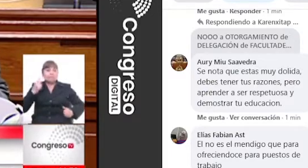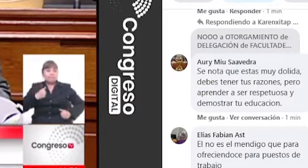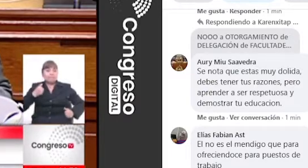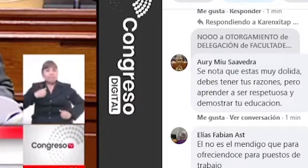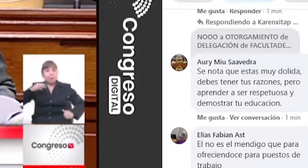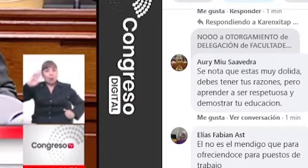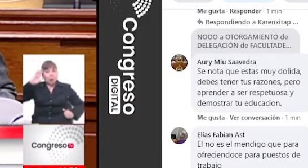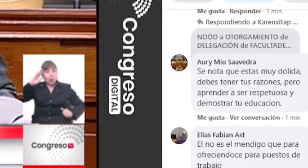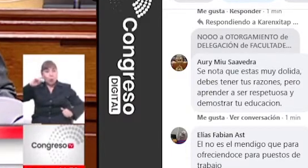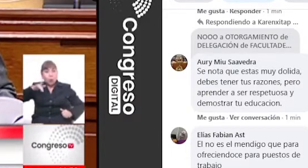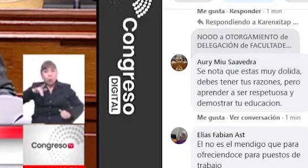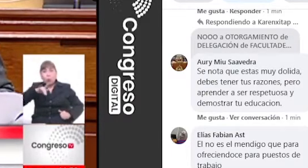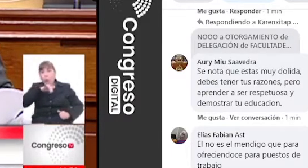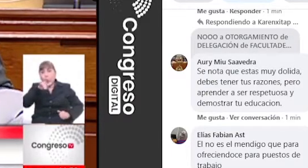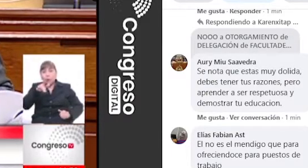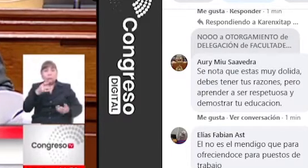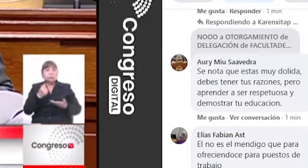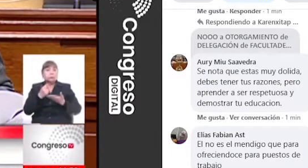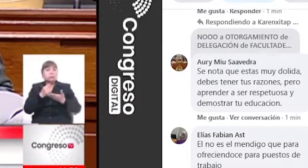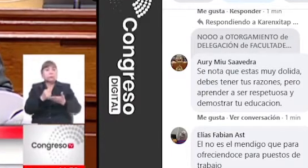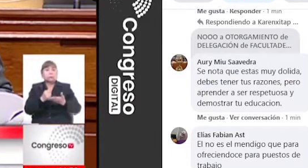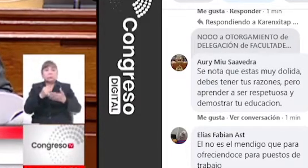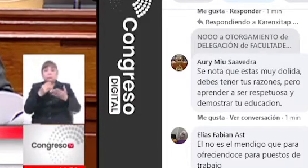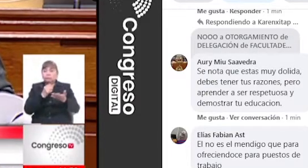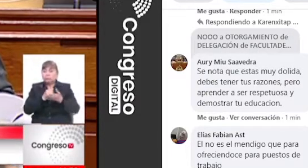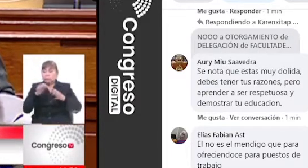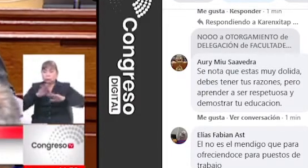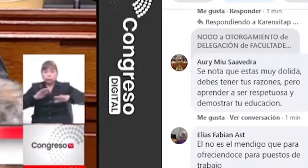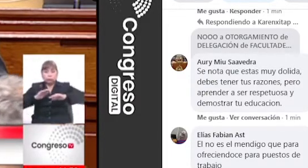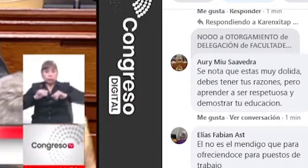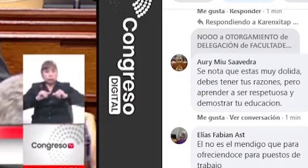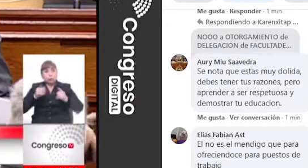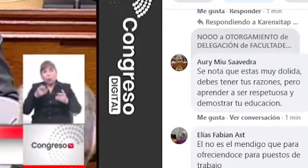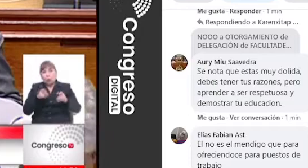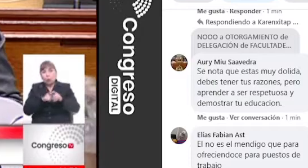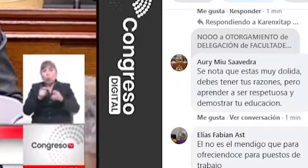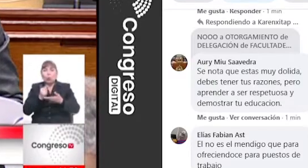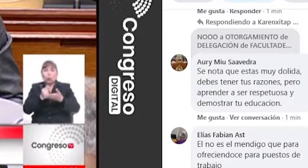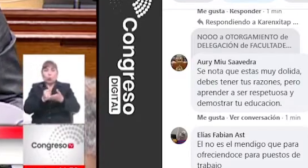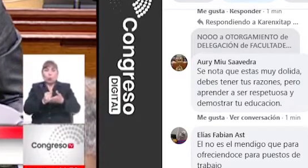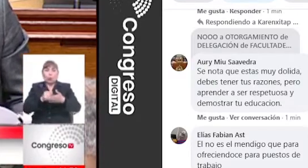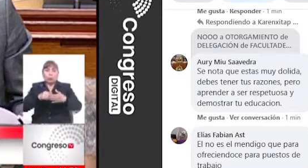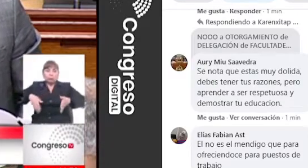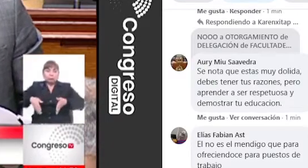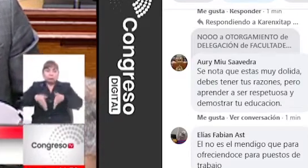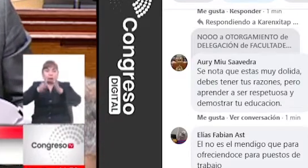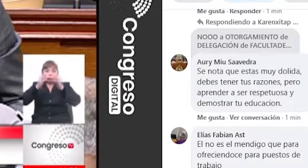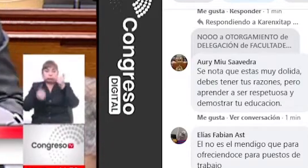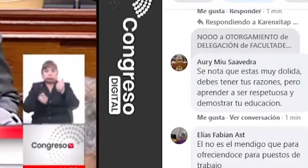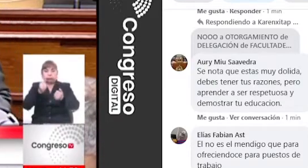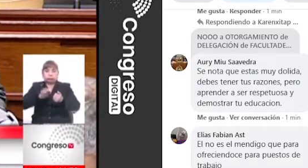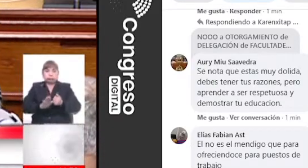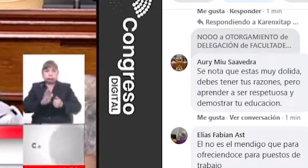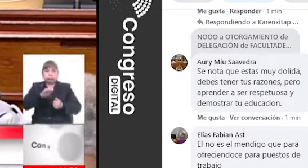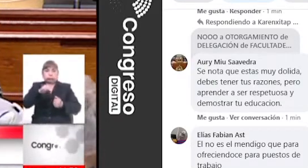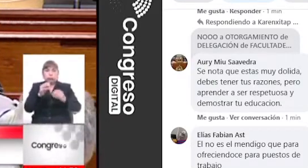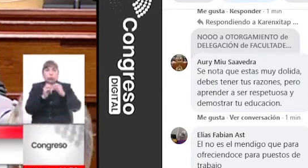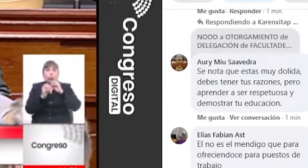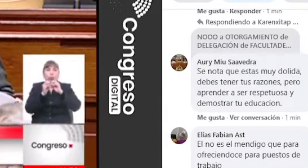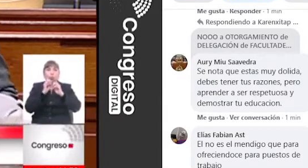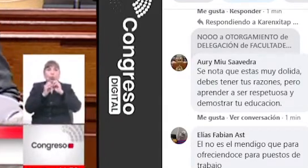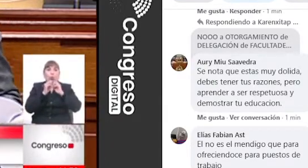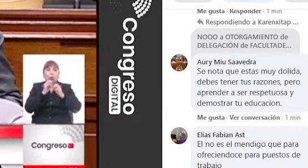Armadas, para la estimación, prevención, reducción de los riesgos, preparación para respuesta, rehabilitación y